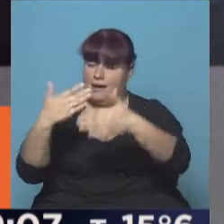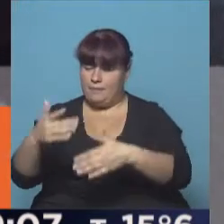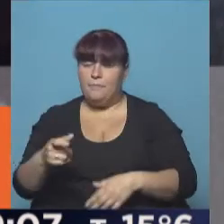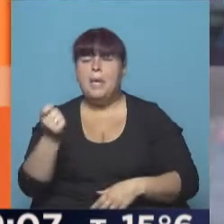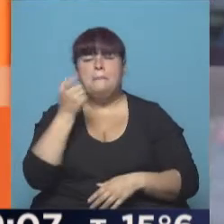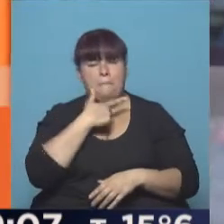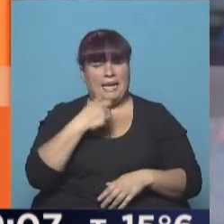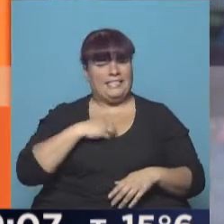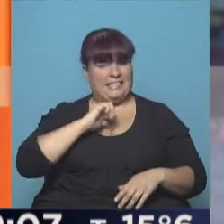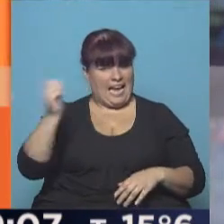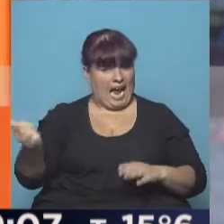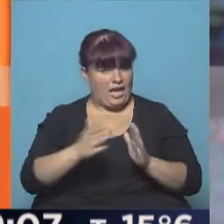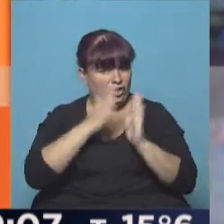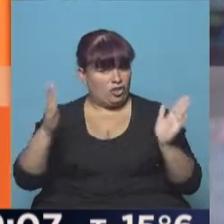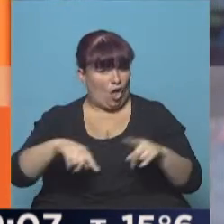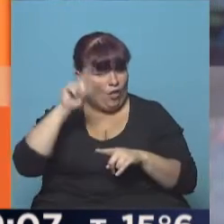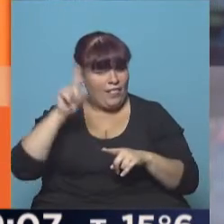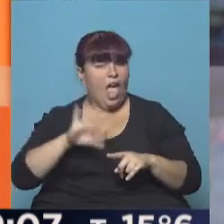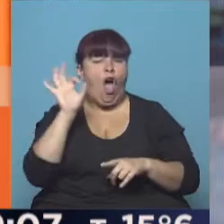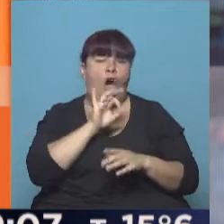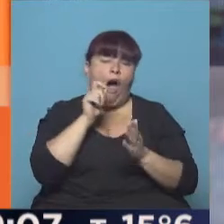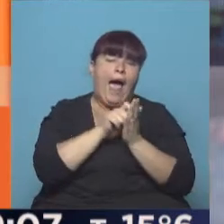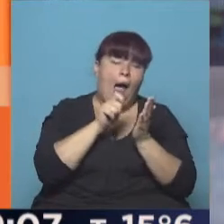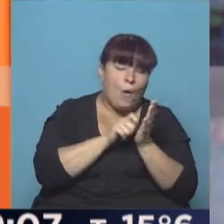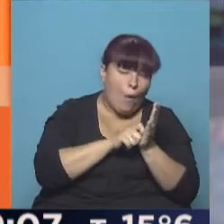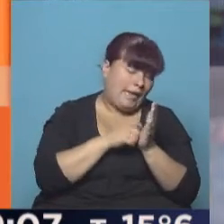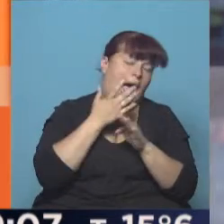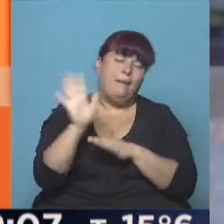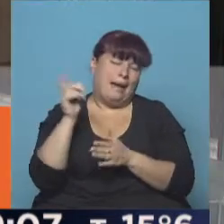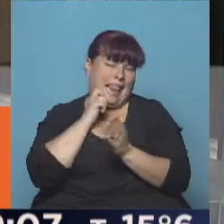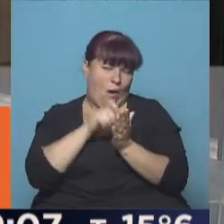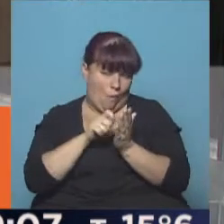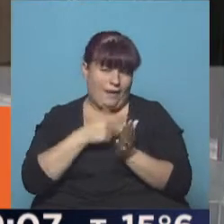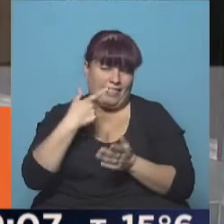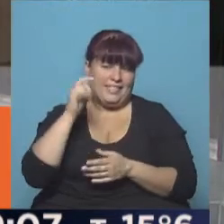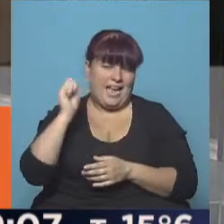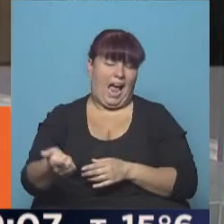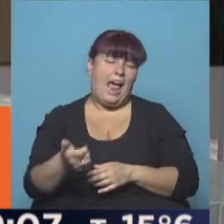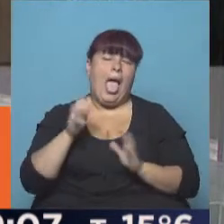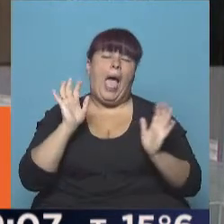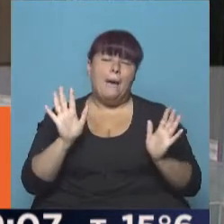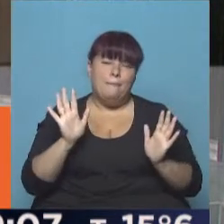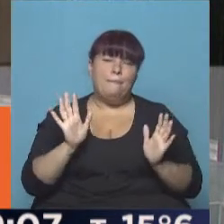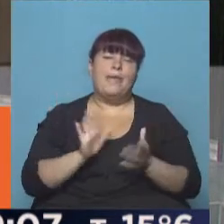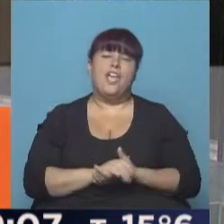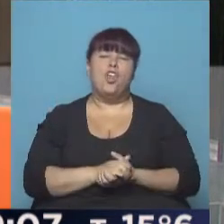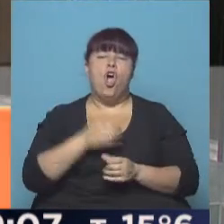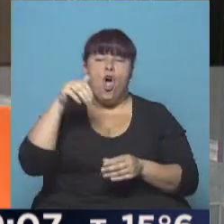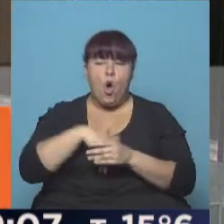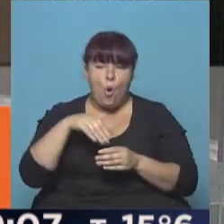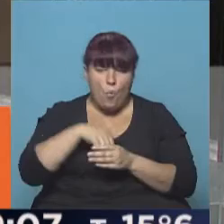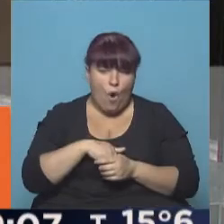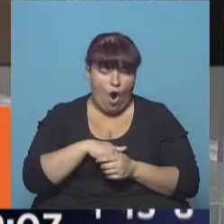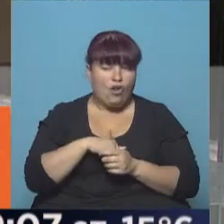¿Macri se sintió ganador durante toda la jornada o las encuestas, más allá que las encuestas le daban ganador, pero los votos que